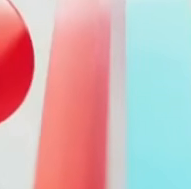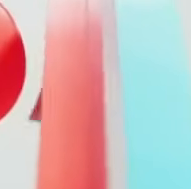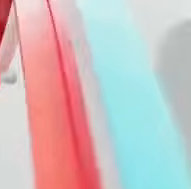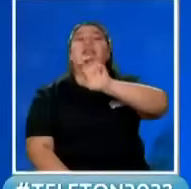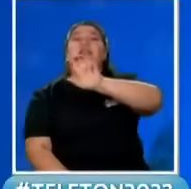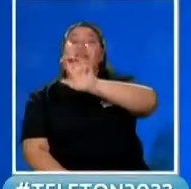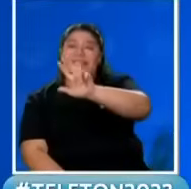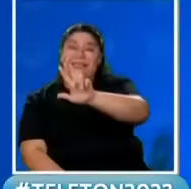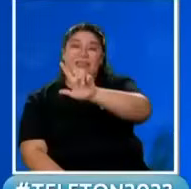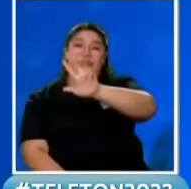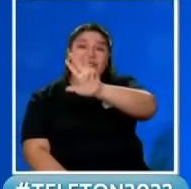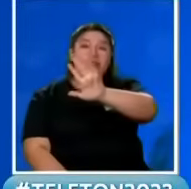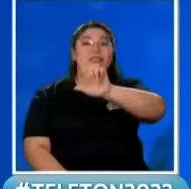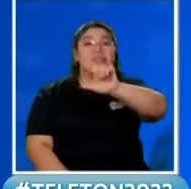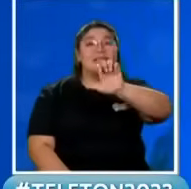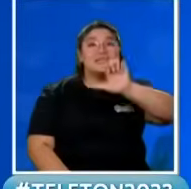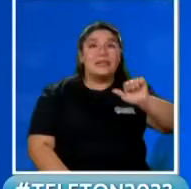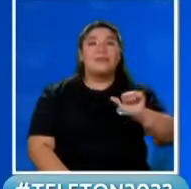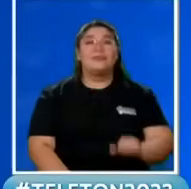¡38.044.459.976!